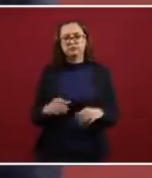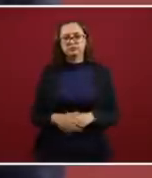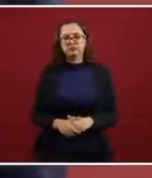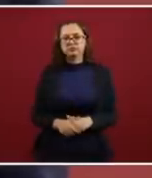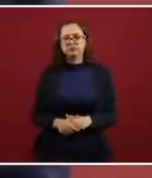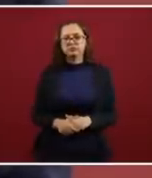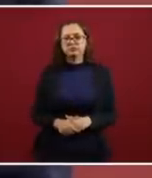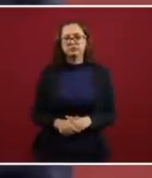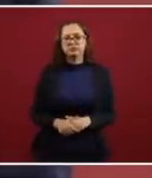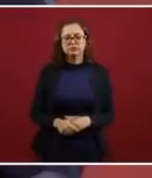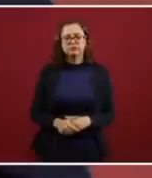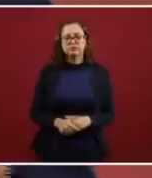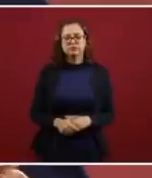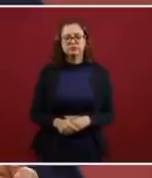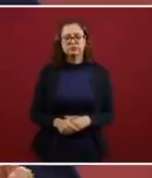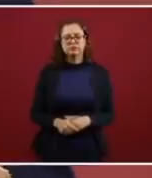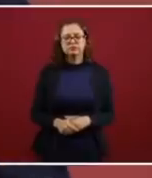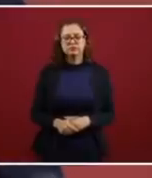en